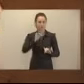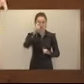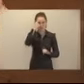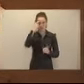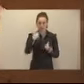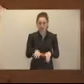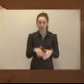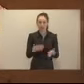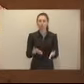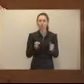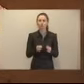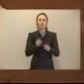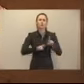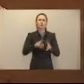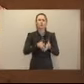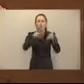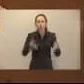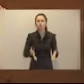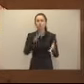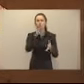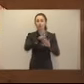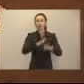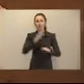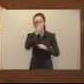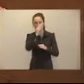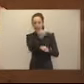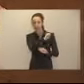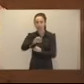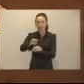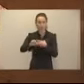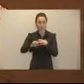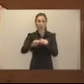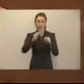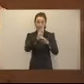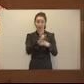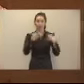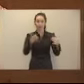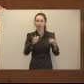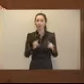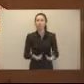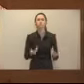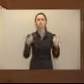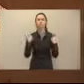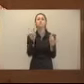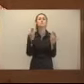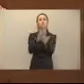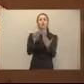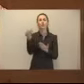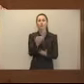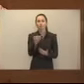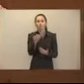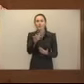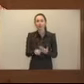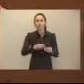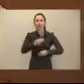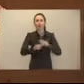El problema é tan voluminoso que resulta imposible virar de llao. Nesta Cámara temos a responsabilidade de ferlle frente e de felo de